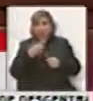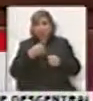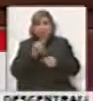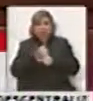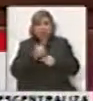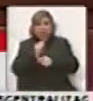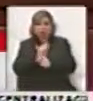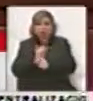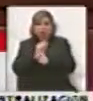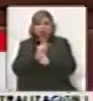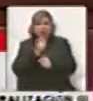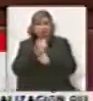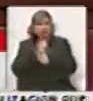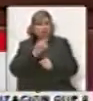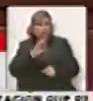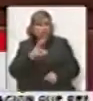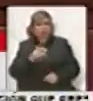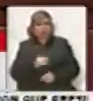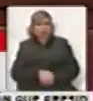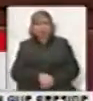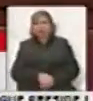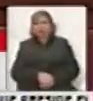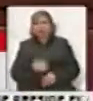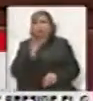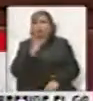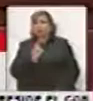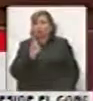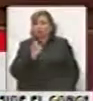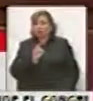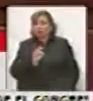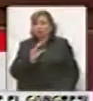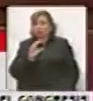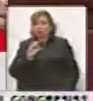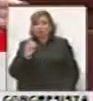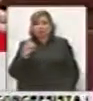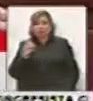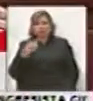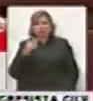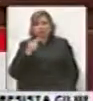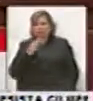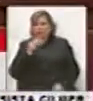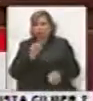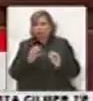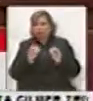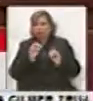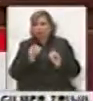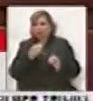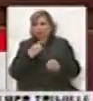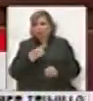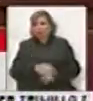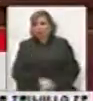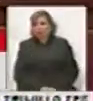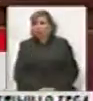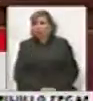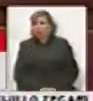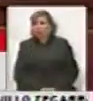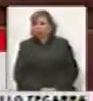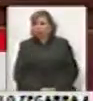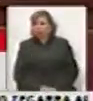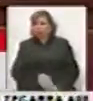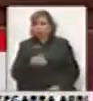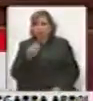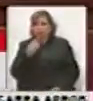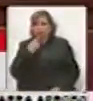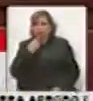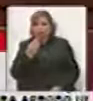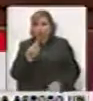generar explotación y delincuencia, que utilizan las cooperativas, no lo sigan haciendo, presidente. ¿Y por qué? Porque el